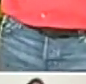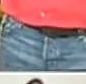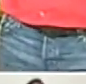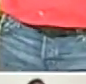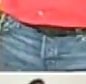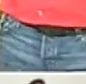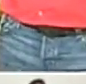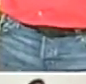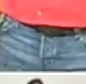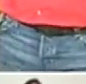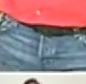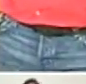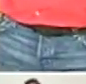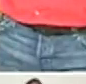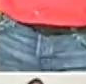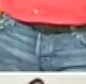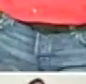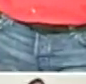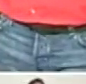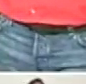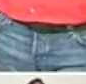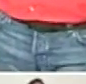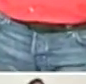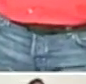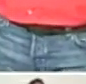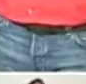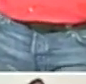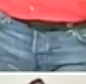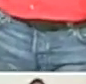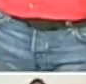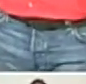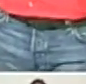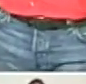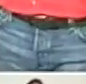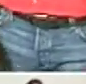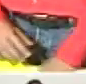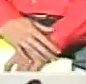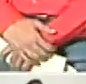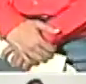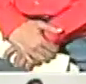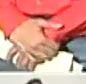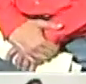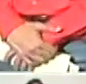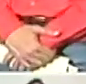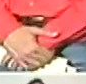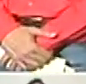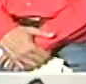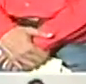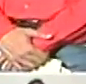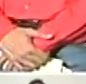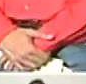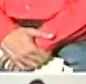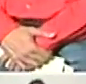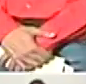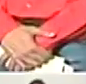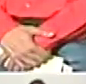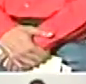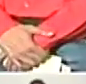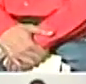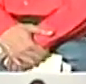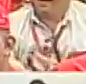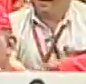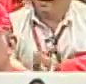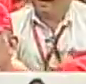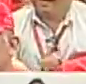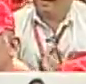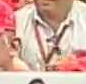Transporte Venezuela. La gran misión del transporte, con el objetivo central de